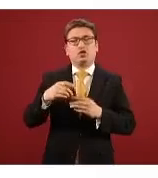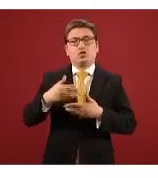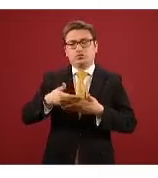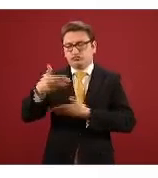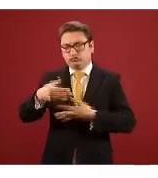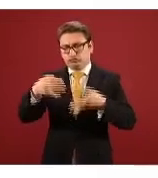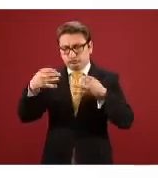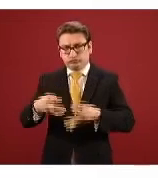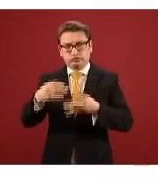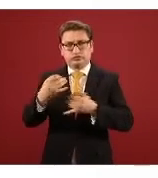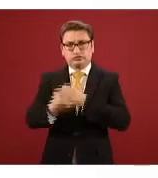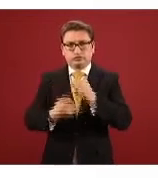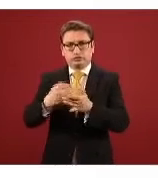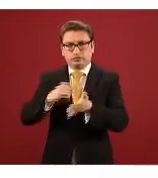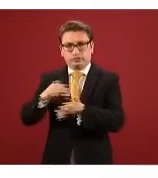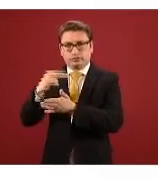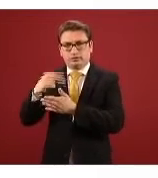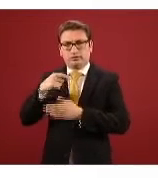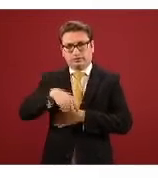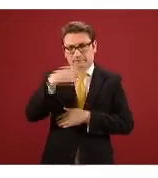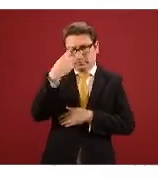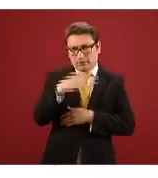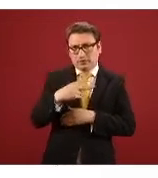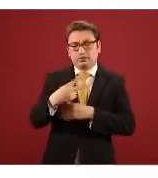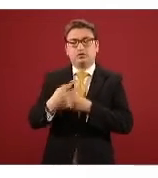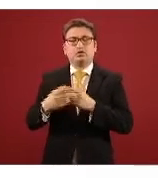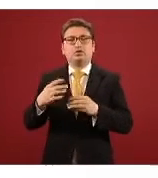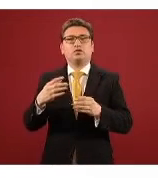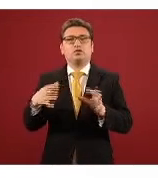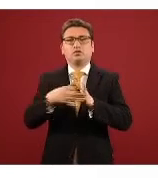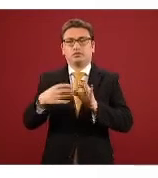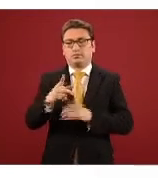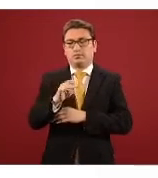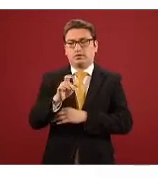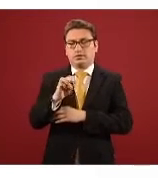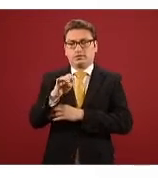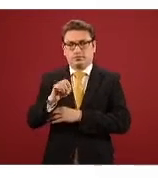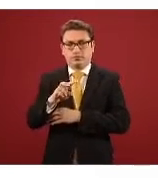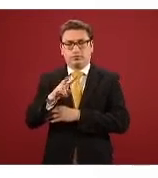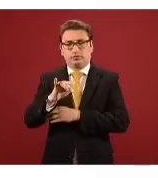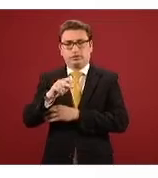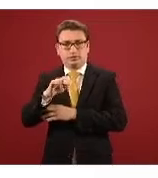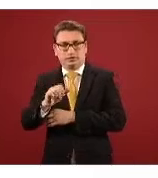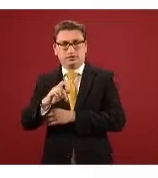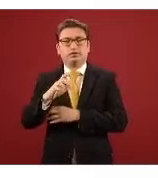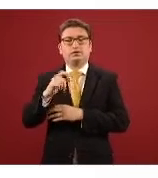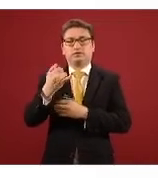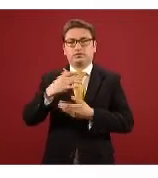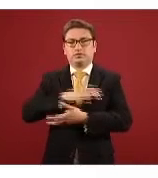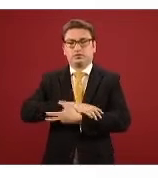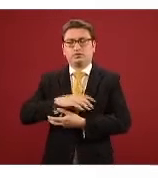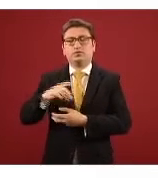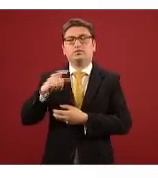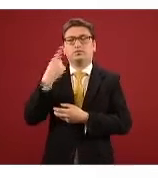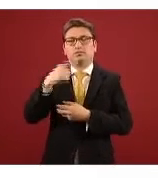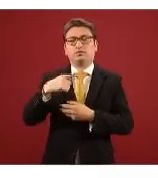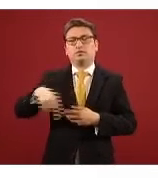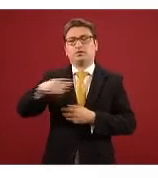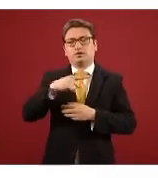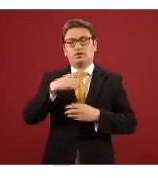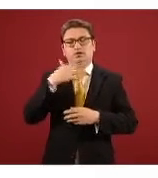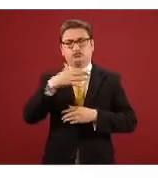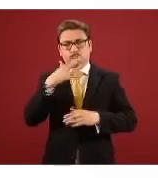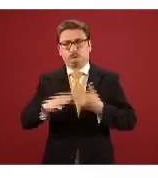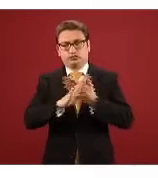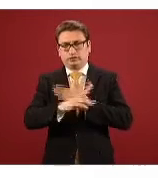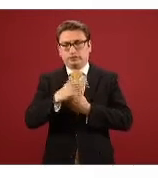tratados internacionales que ha celebrado el Estado mexicano, particularmente Palermo, Viena y la Convención de Mérida en contra de la corrupción, en razón de que